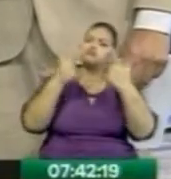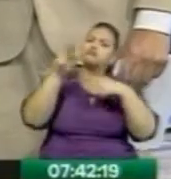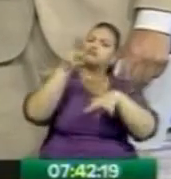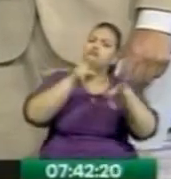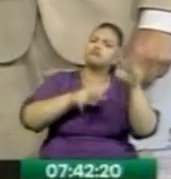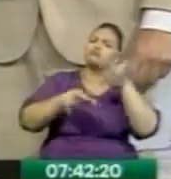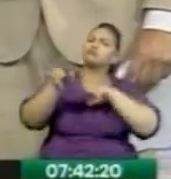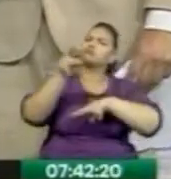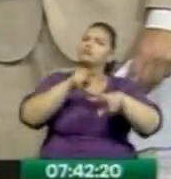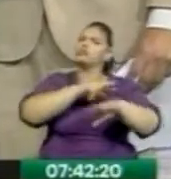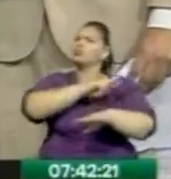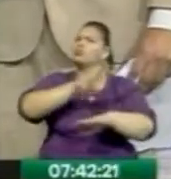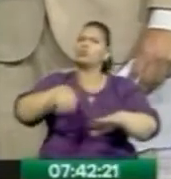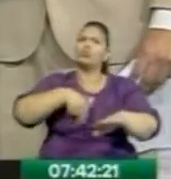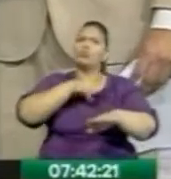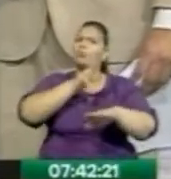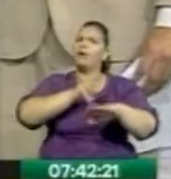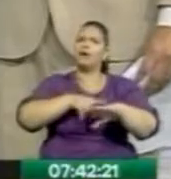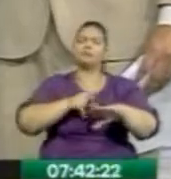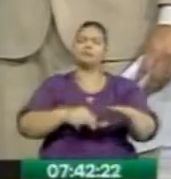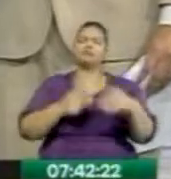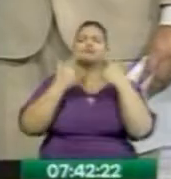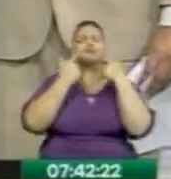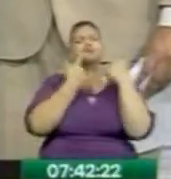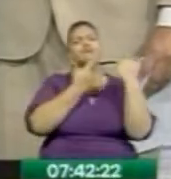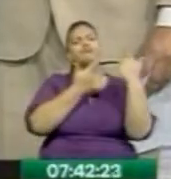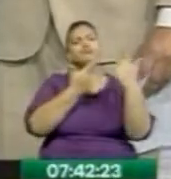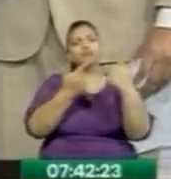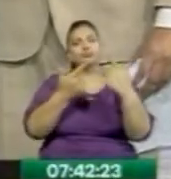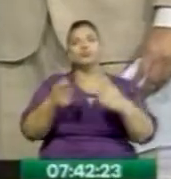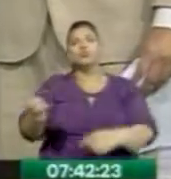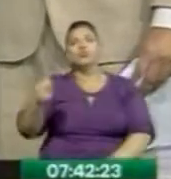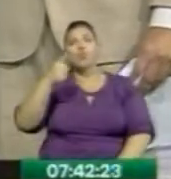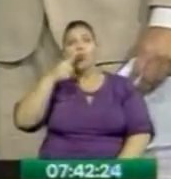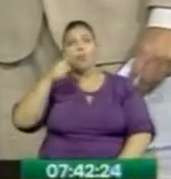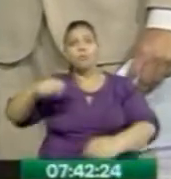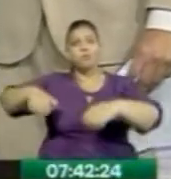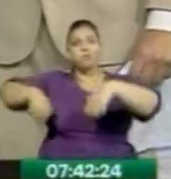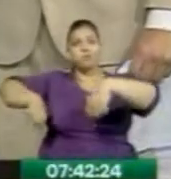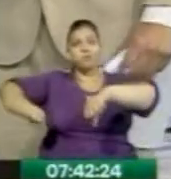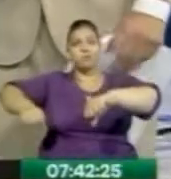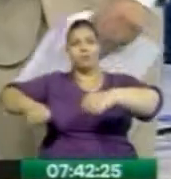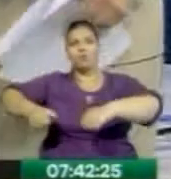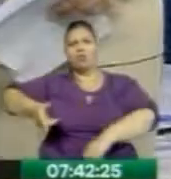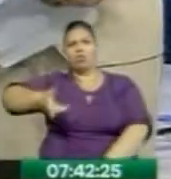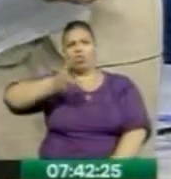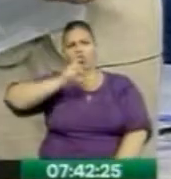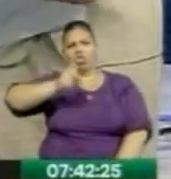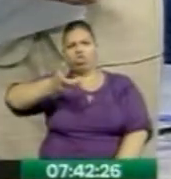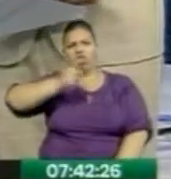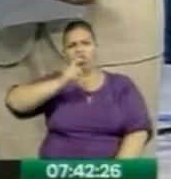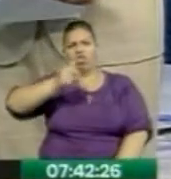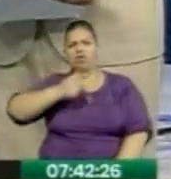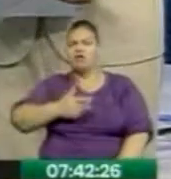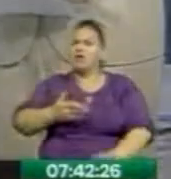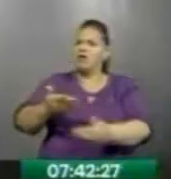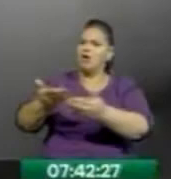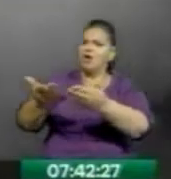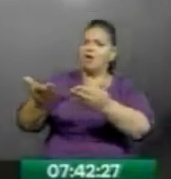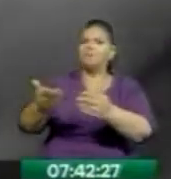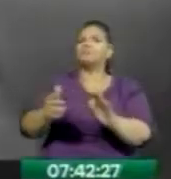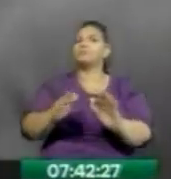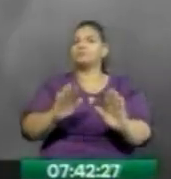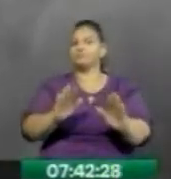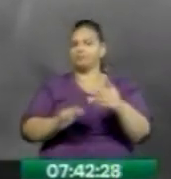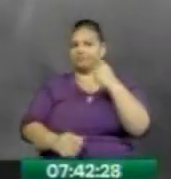populoso sector del noroeste de Guayaquil. Una persona fue detenida para investigaciones. Veamos a continuación la nota.